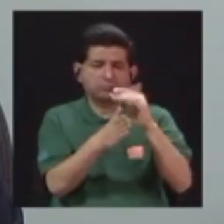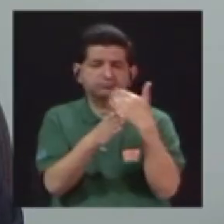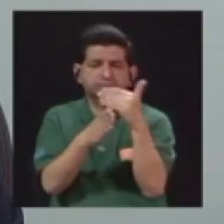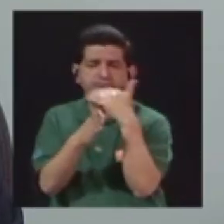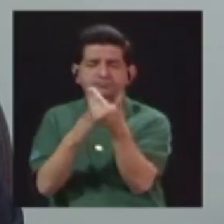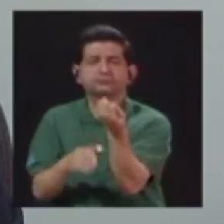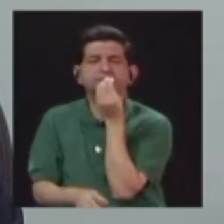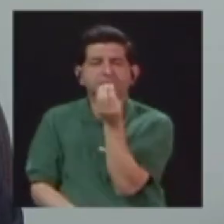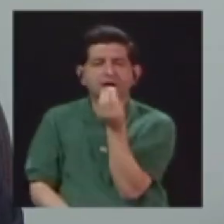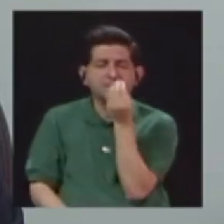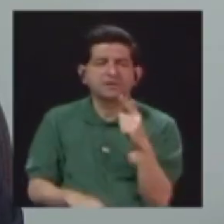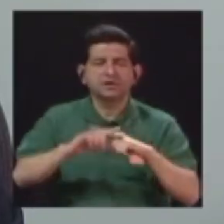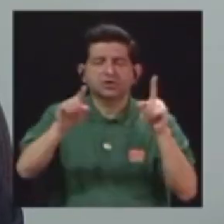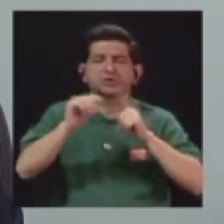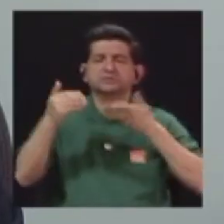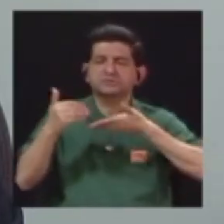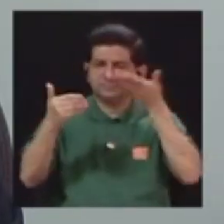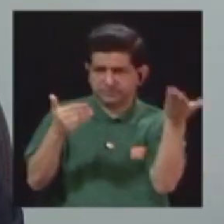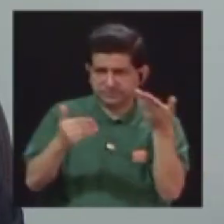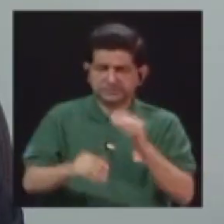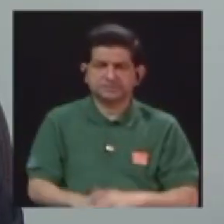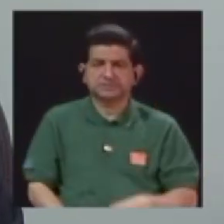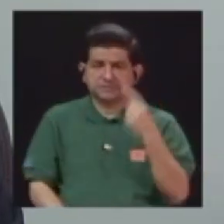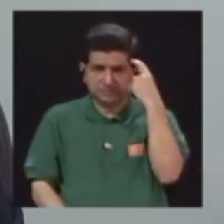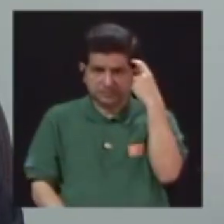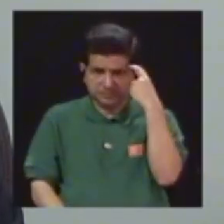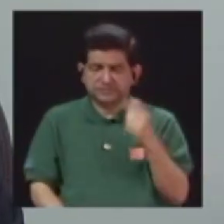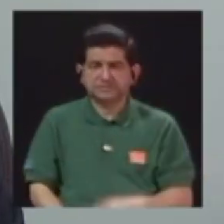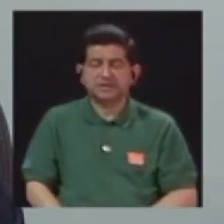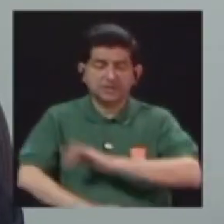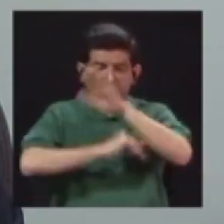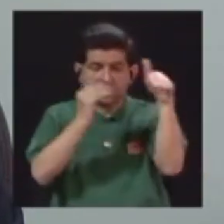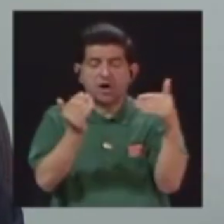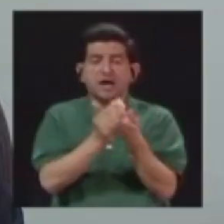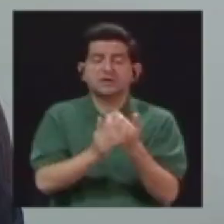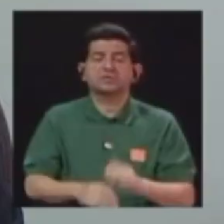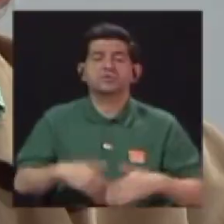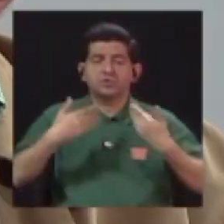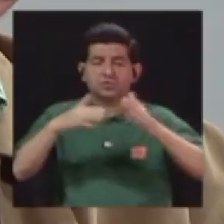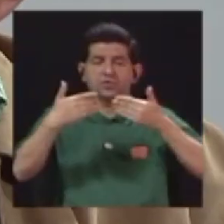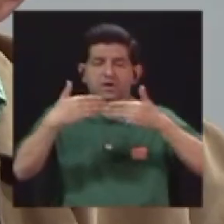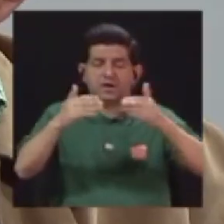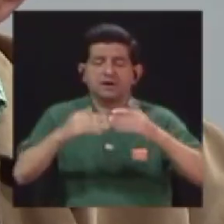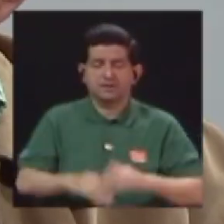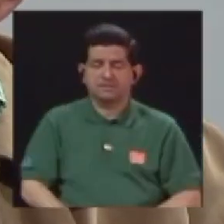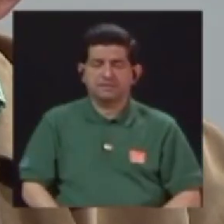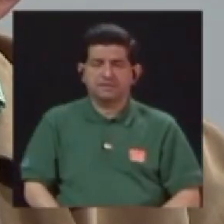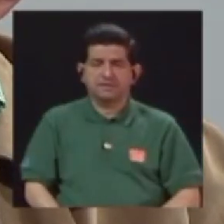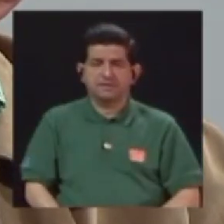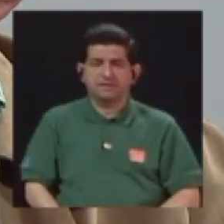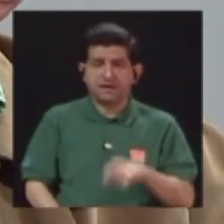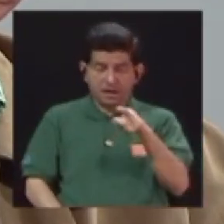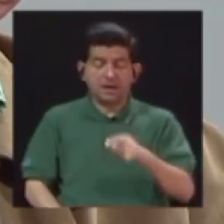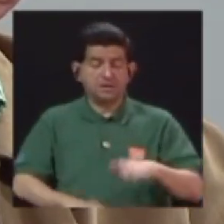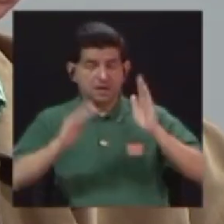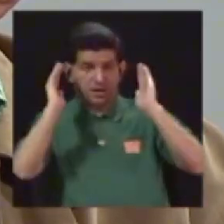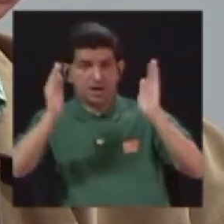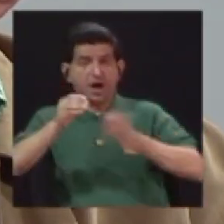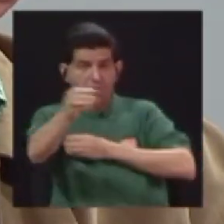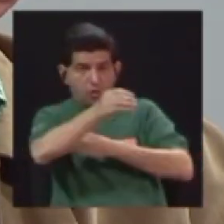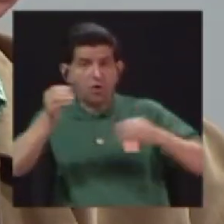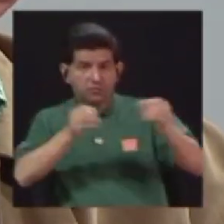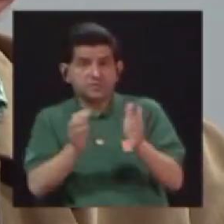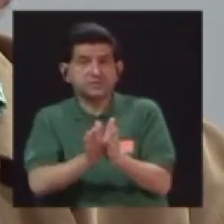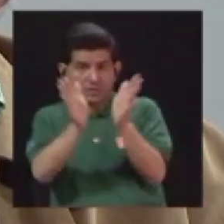de alimentos y de otros artículos a toda la zona del Canal de Panamá. Así empezó. Que era una gran oficina pública, de